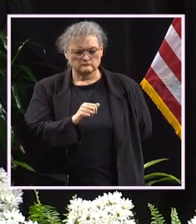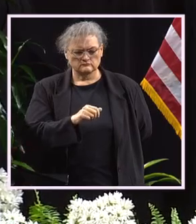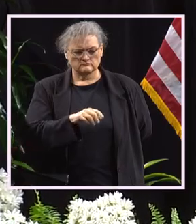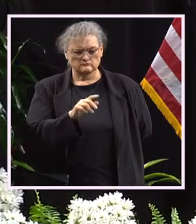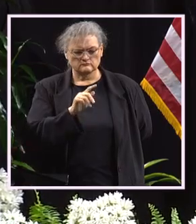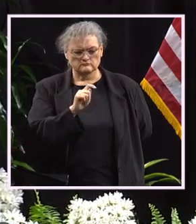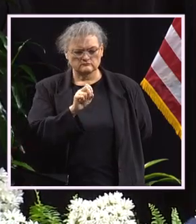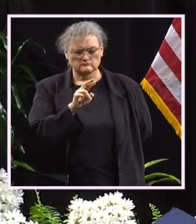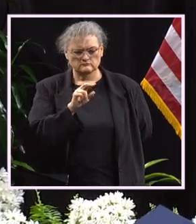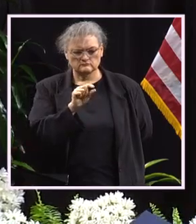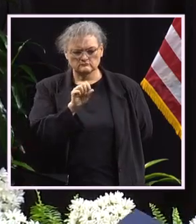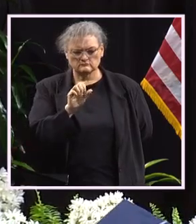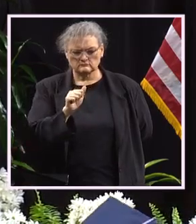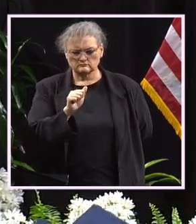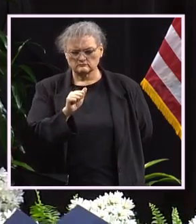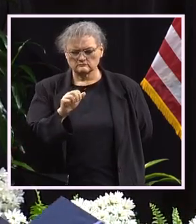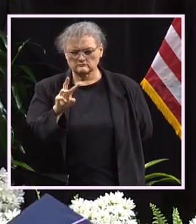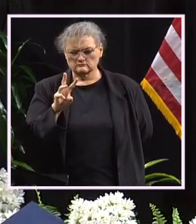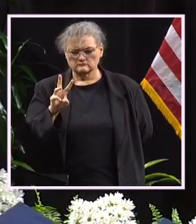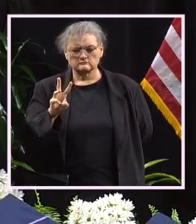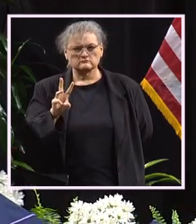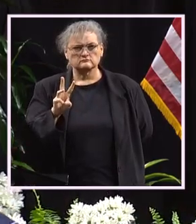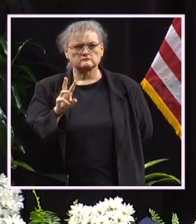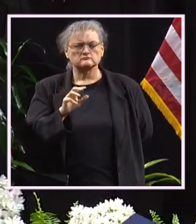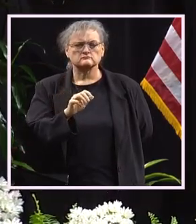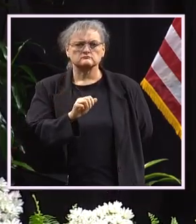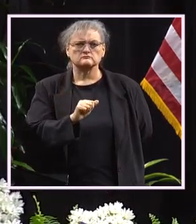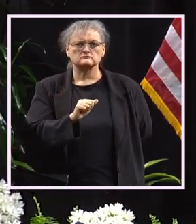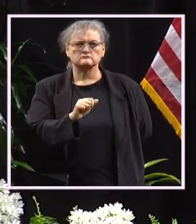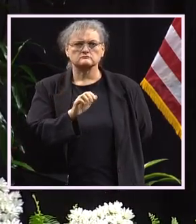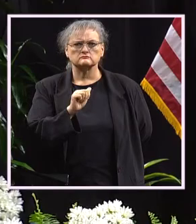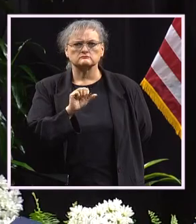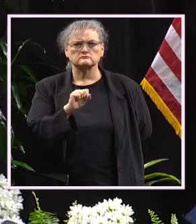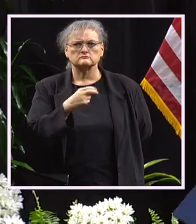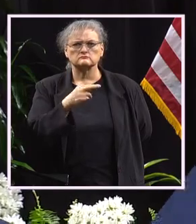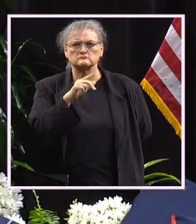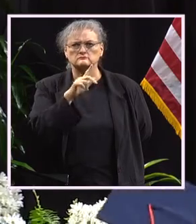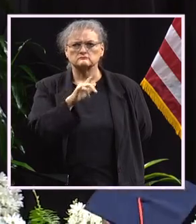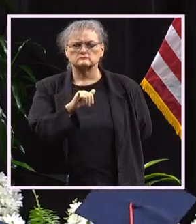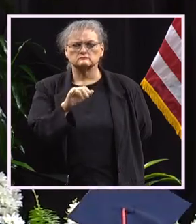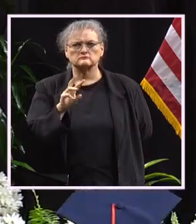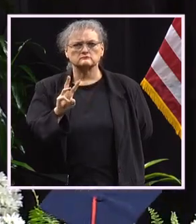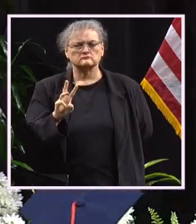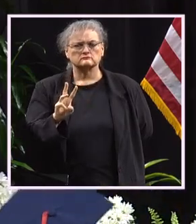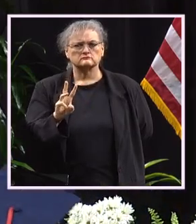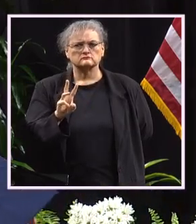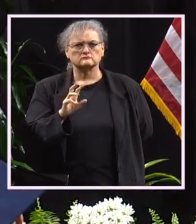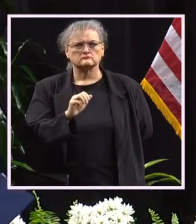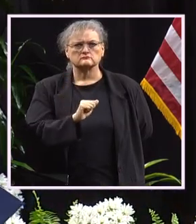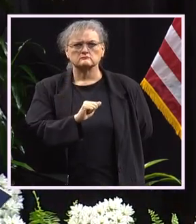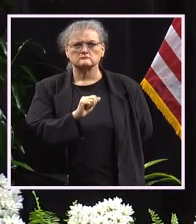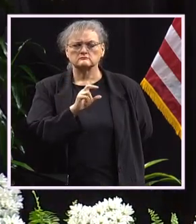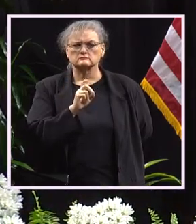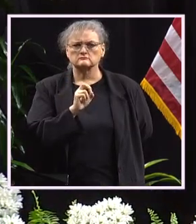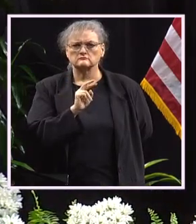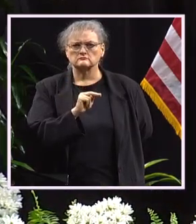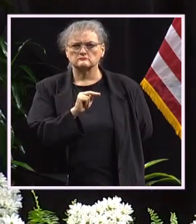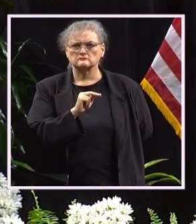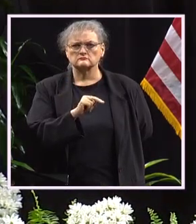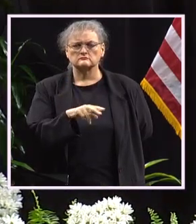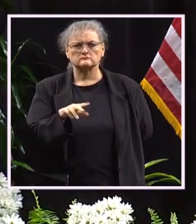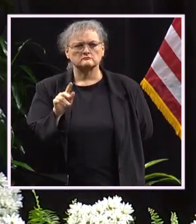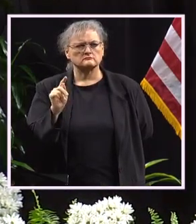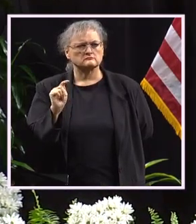Teresa Elizabeth Ward, cum laude, Ashley G. Whitmire, John Leonard B.